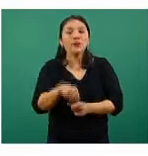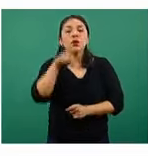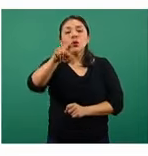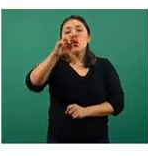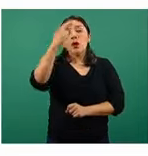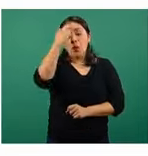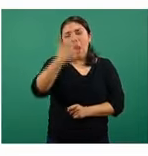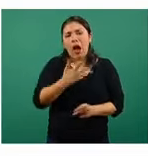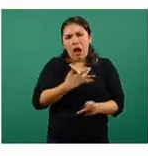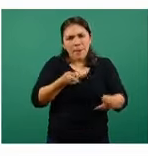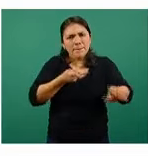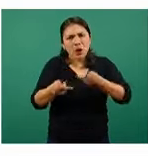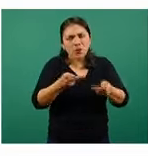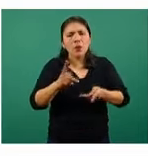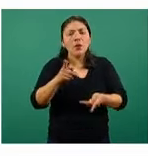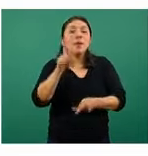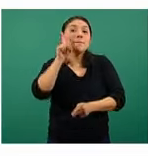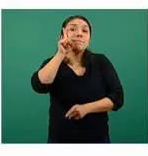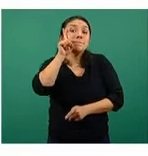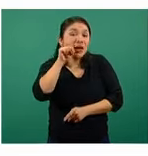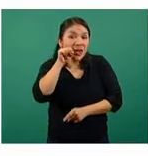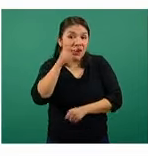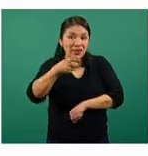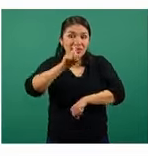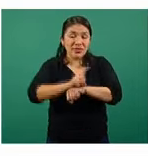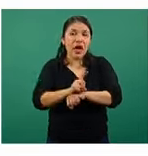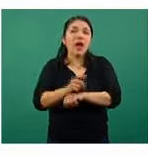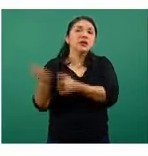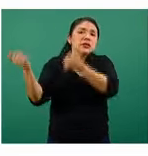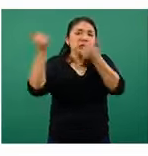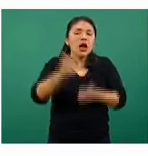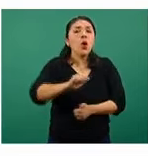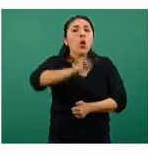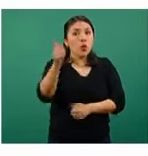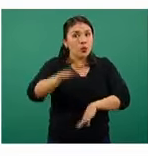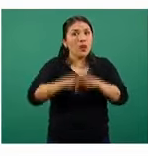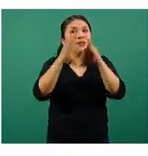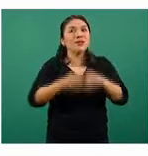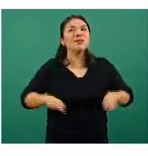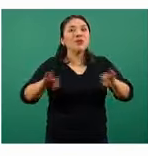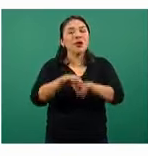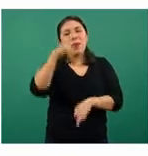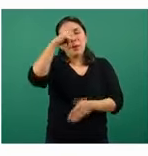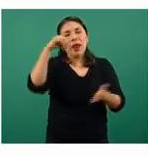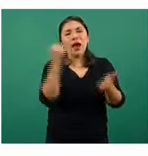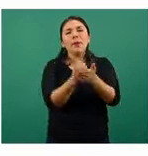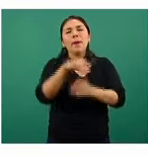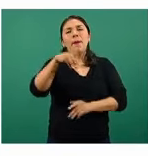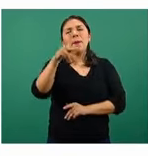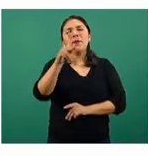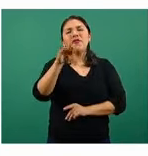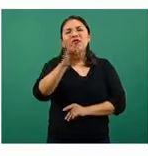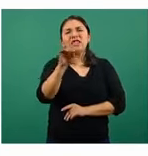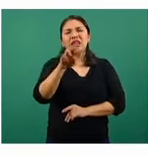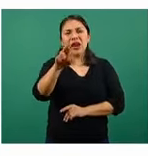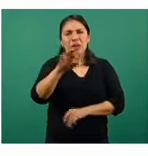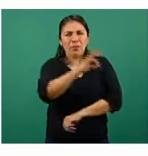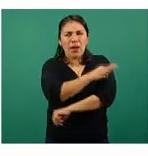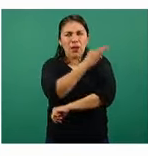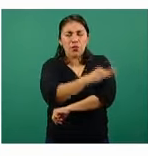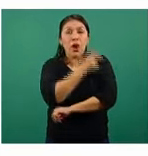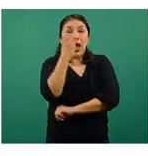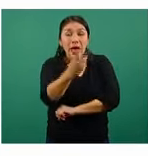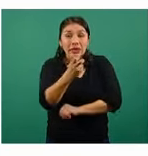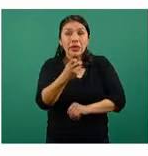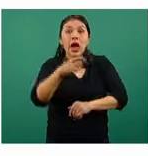está programado que el día de mañana llegue una dotación importante de la vacuna Pfizer-BioNTech. Toda esta